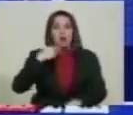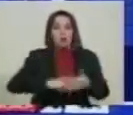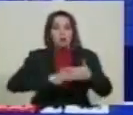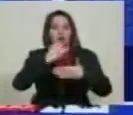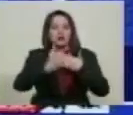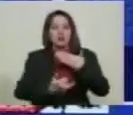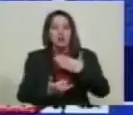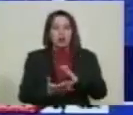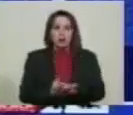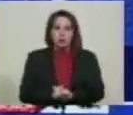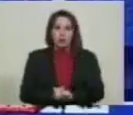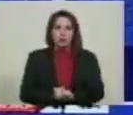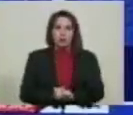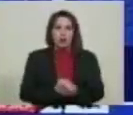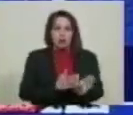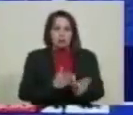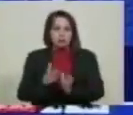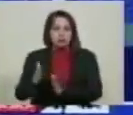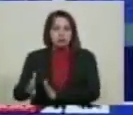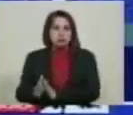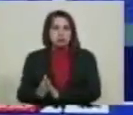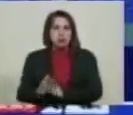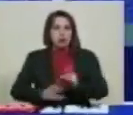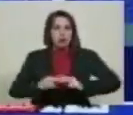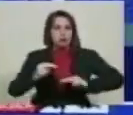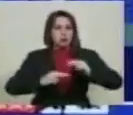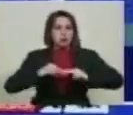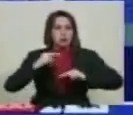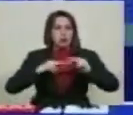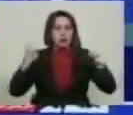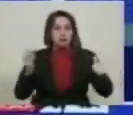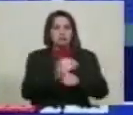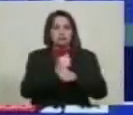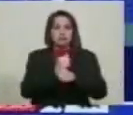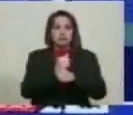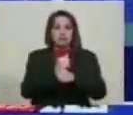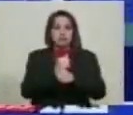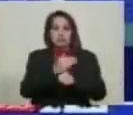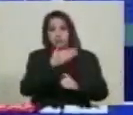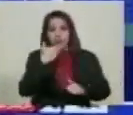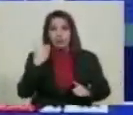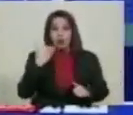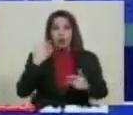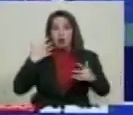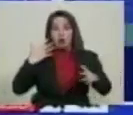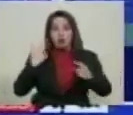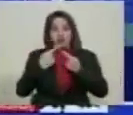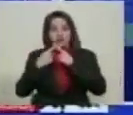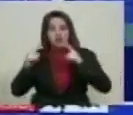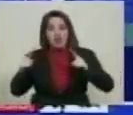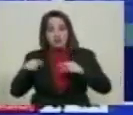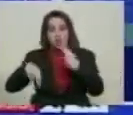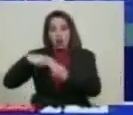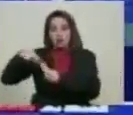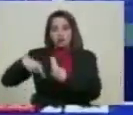planificarlo y construirlo, conquistarlo. Quizás una de las grandes diferencias